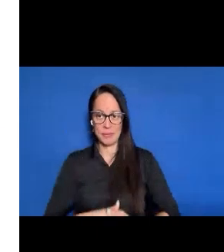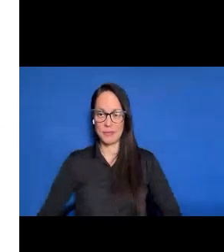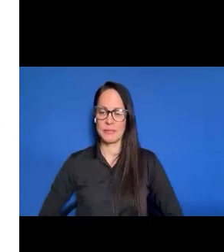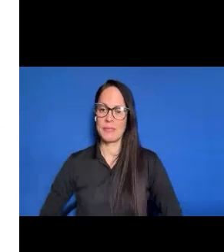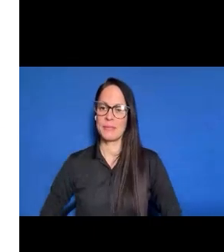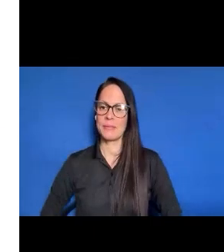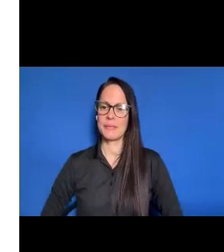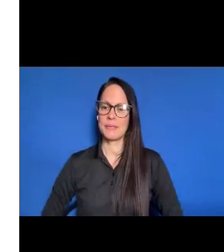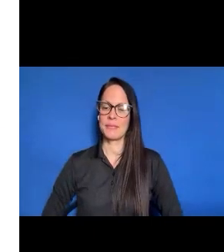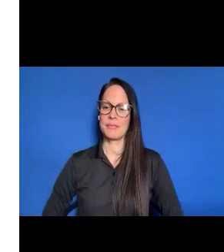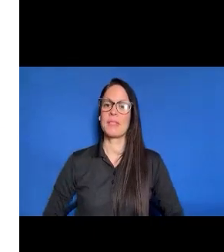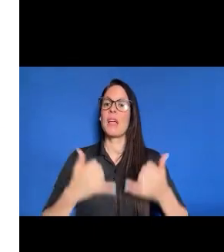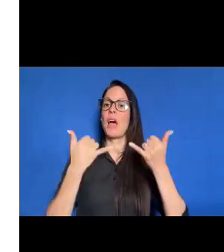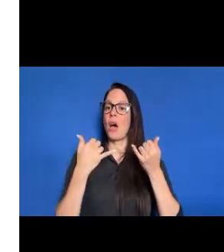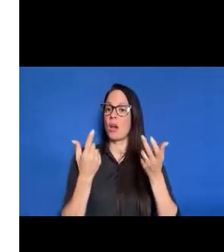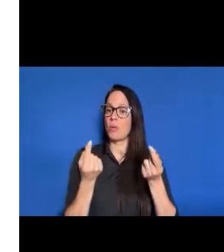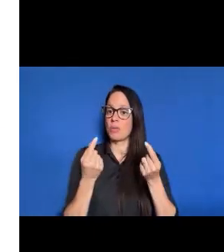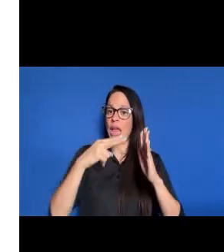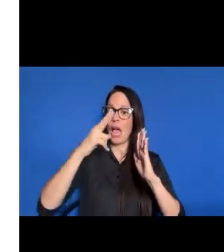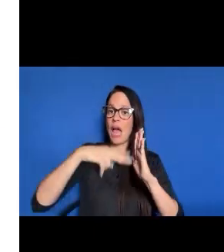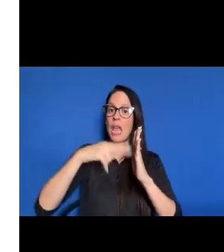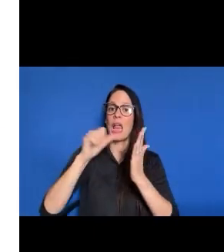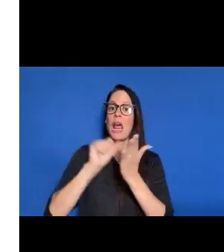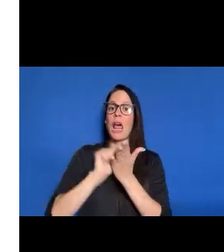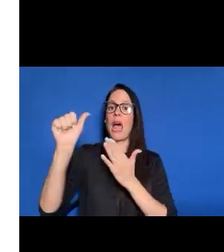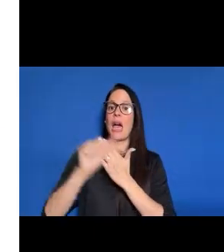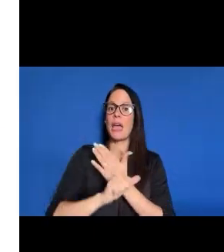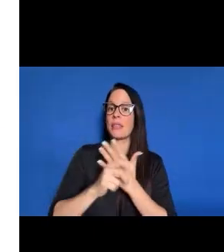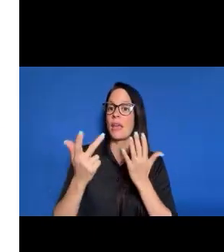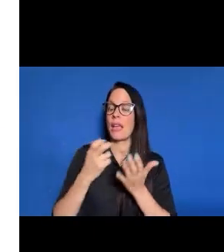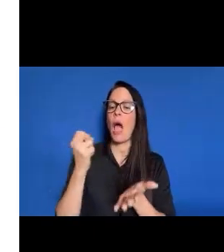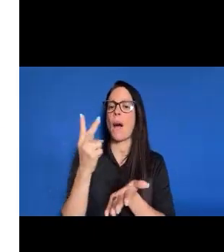Vamos a leer entonces la agenda, lectura y aprobación de la agenda.